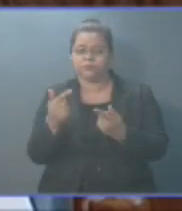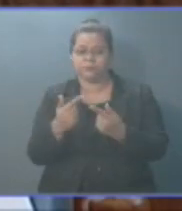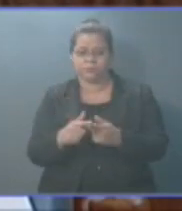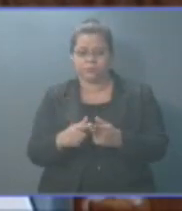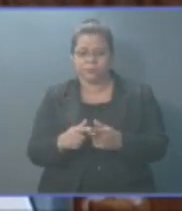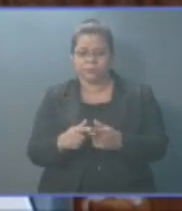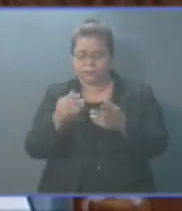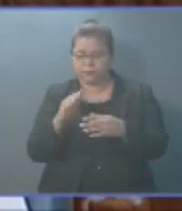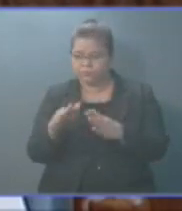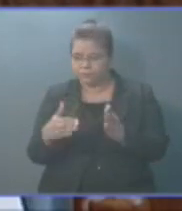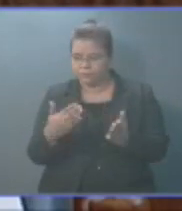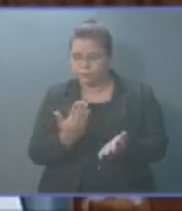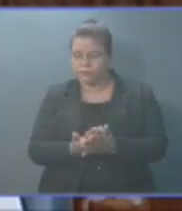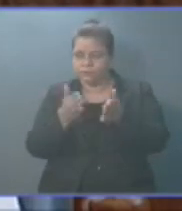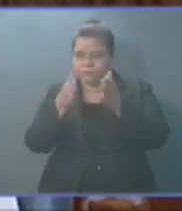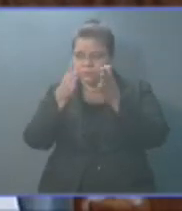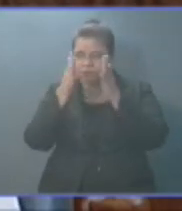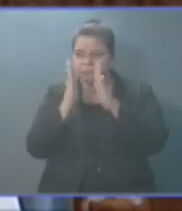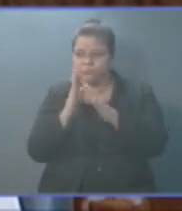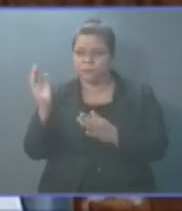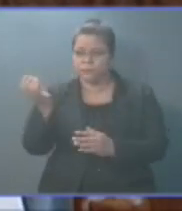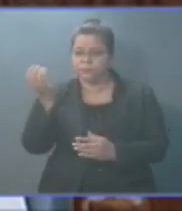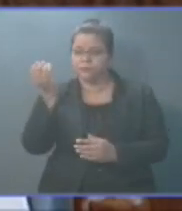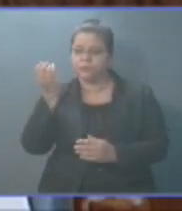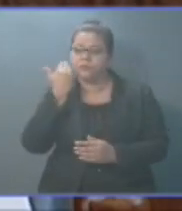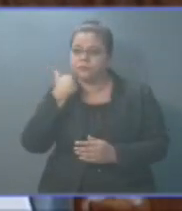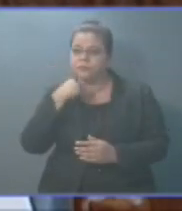tratamiento, contención y atención a la pandemia.